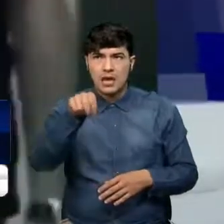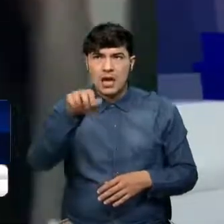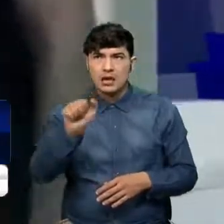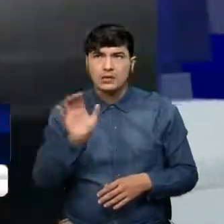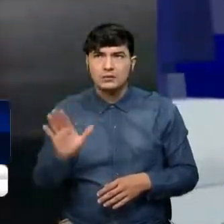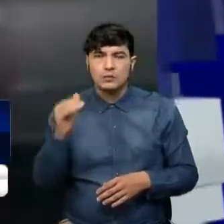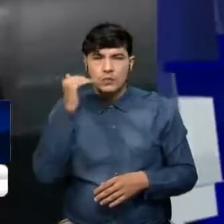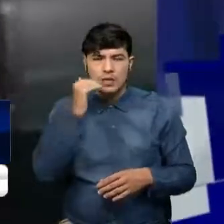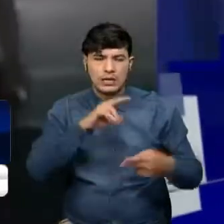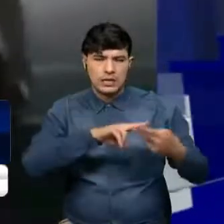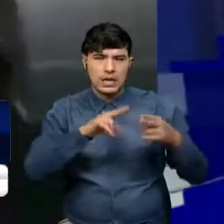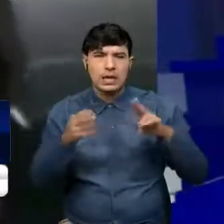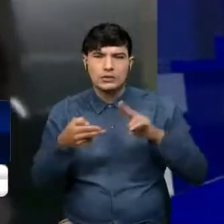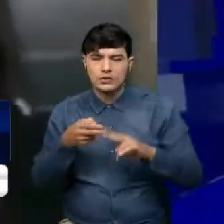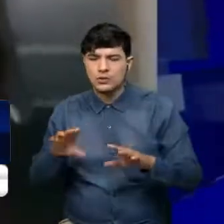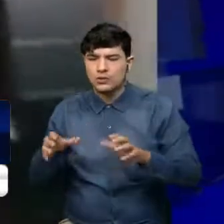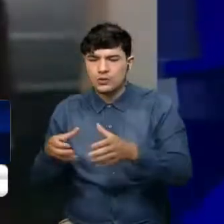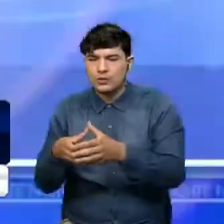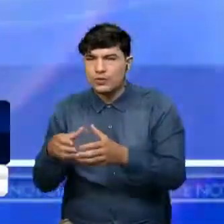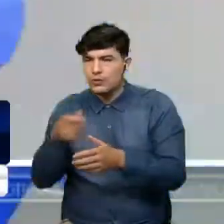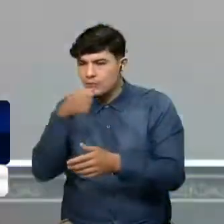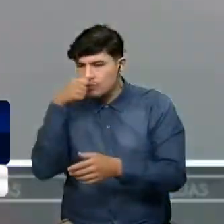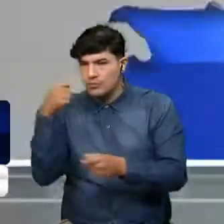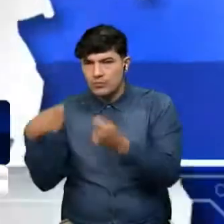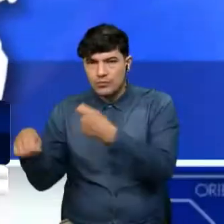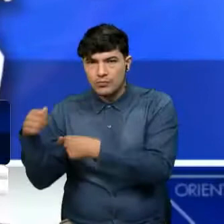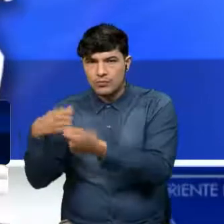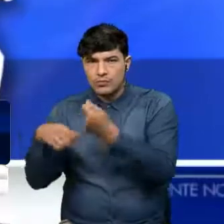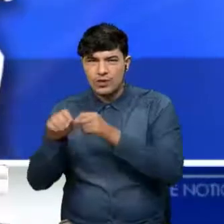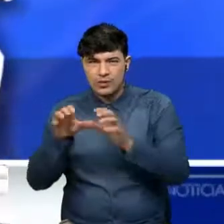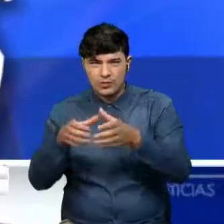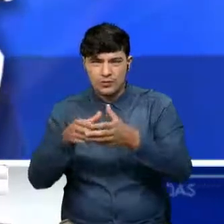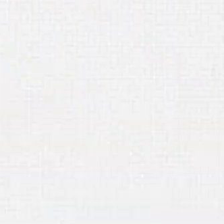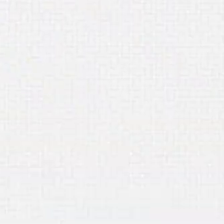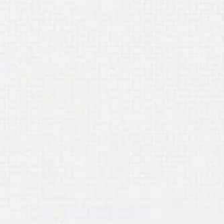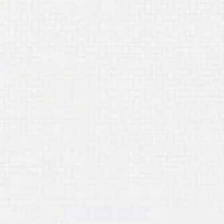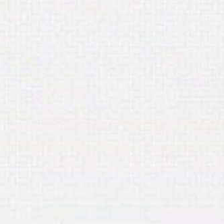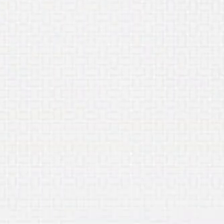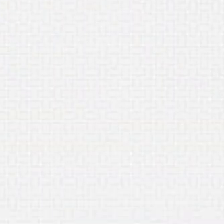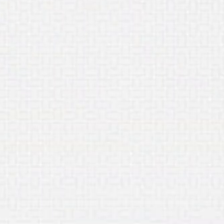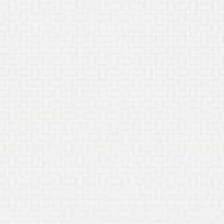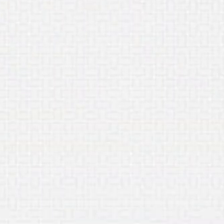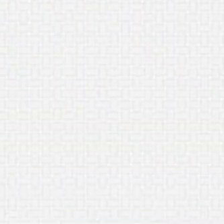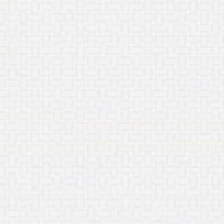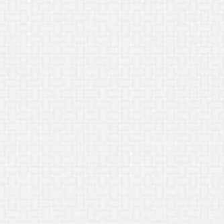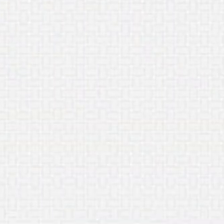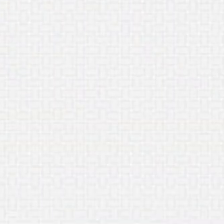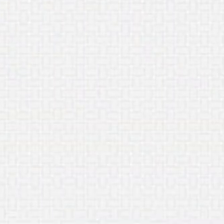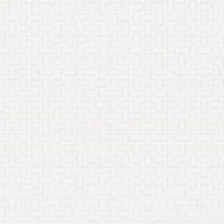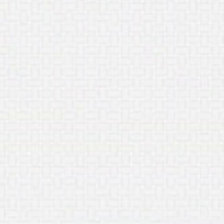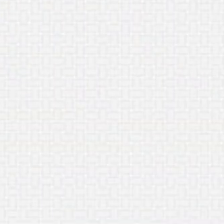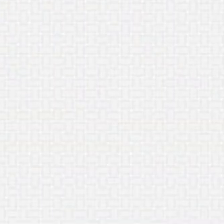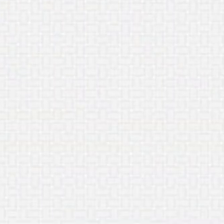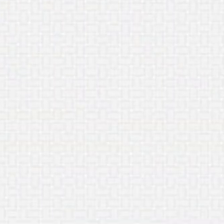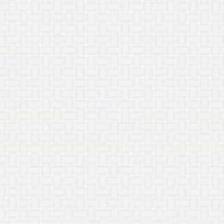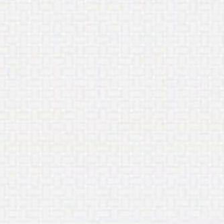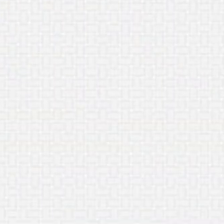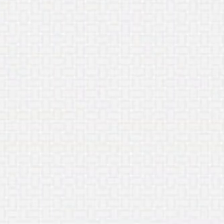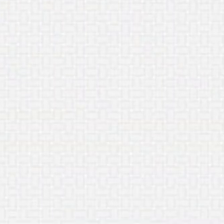criminales, específicamente con el jefe de los sureños. Canaltro.com